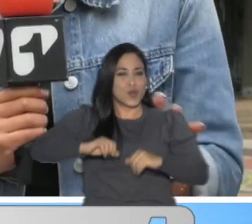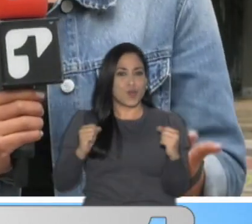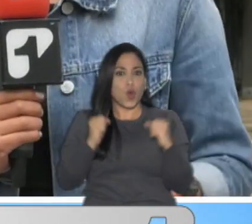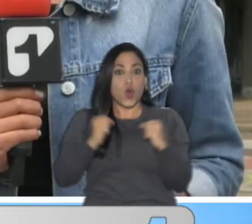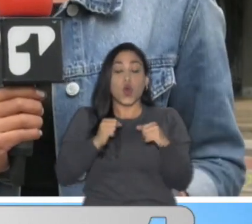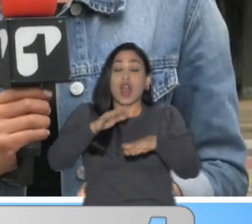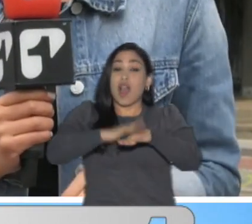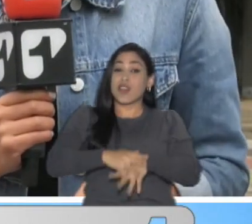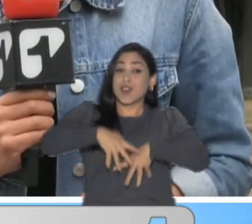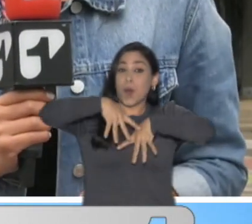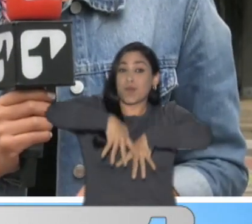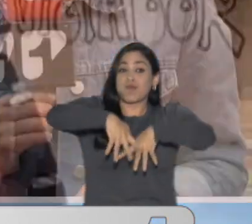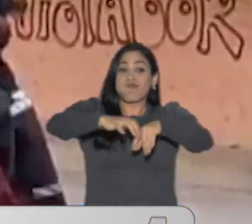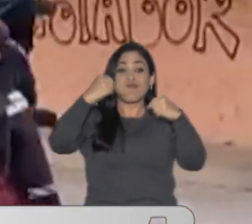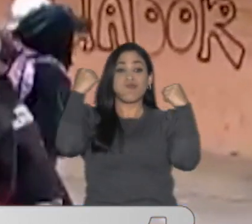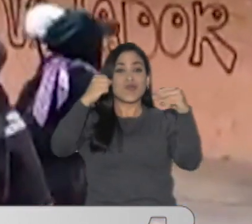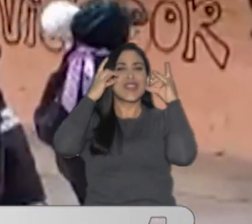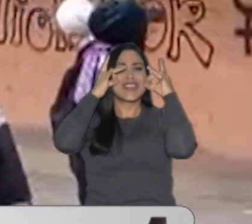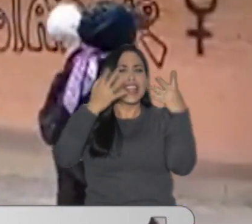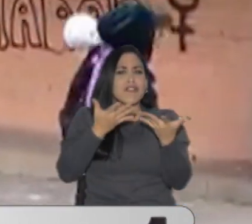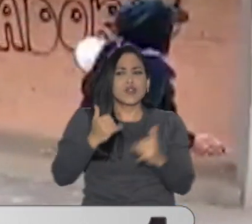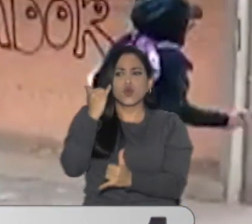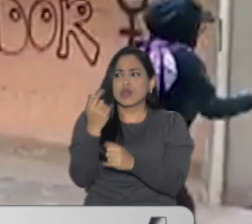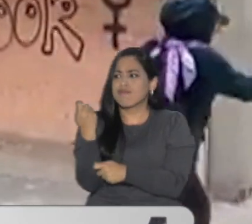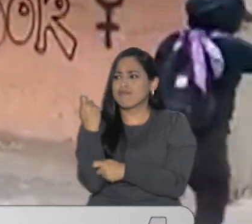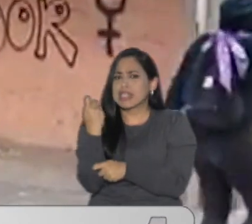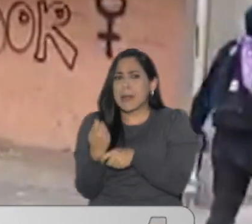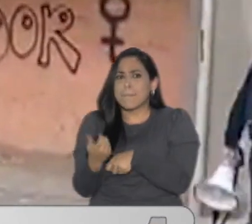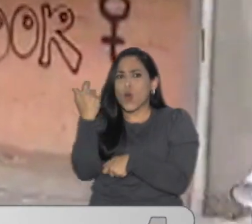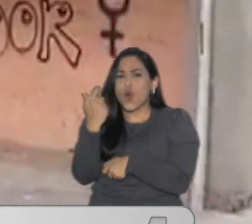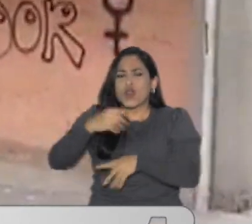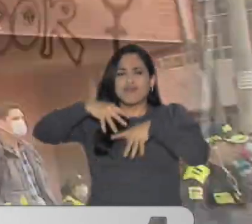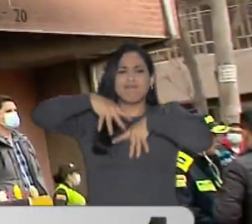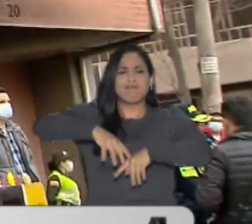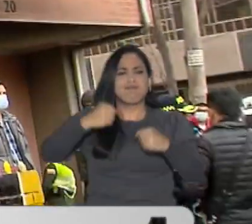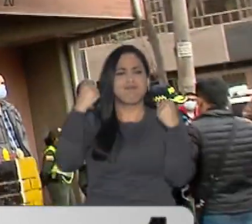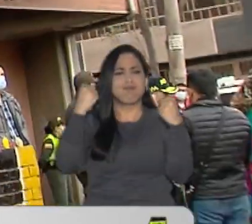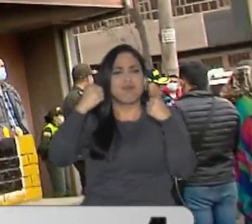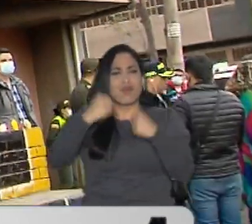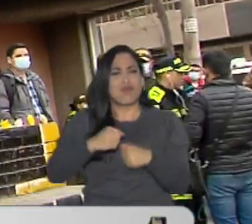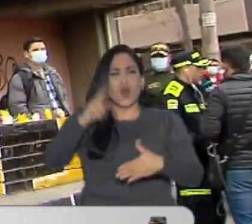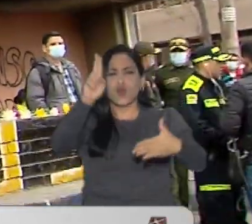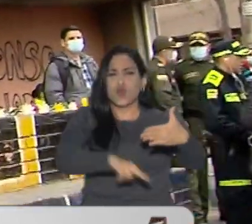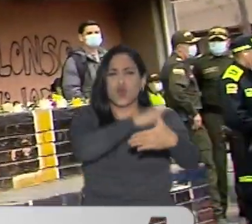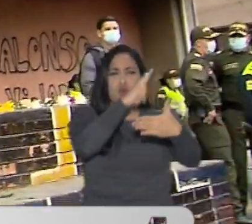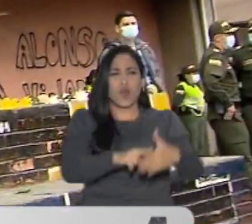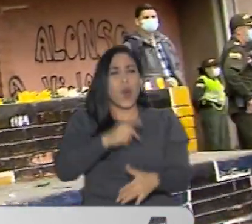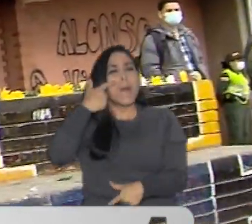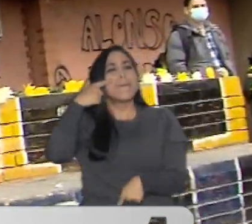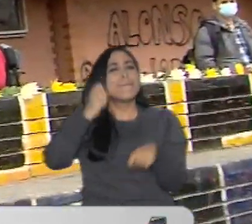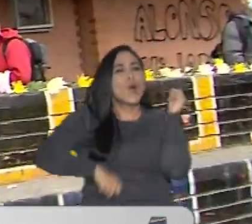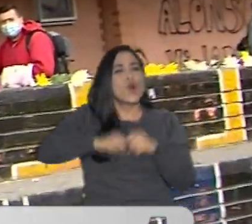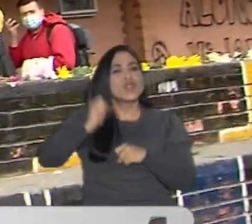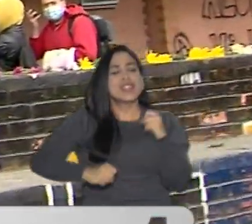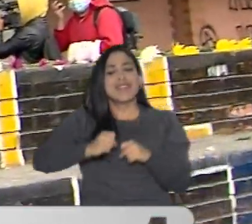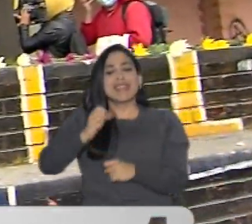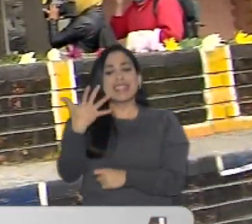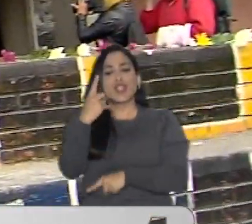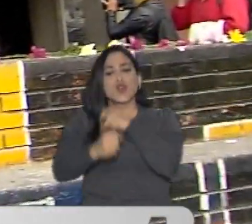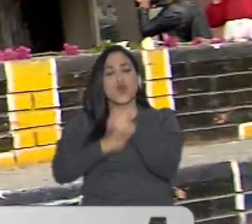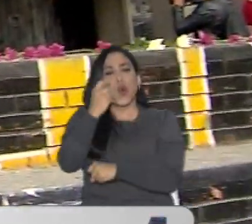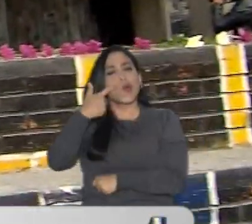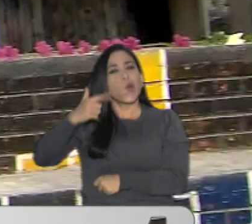epicentro de duras protestas registradas en las últimas horas en rechazo a un presunto abuso sexual a un menor de 5 años, al